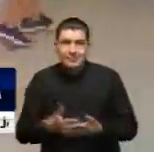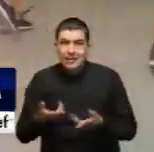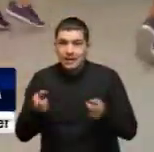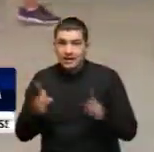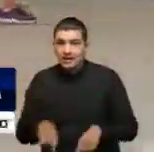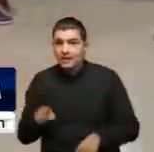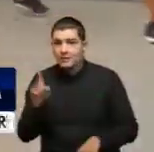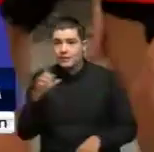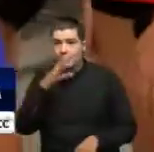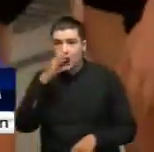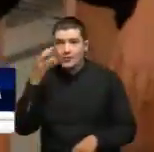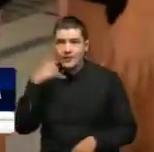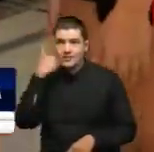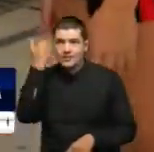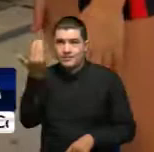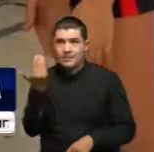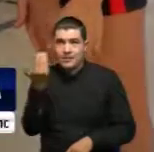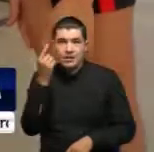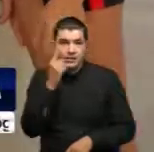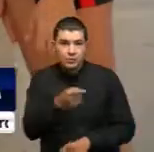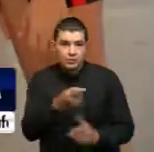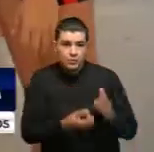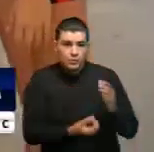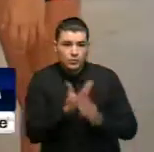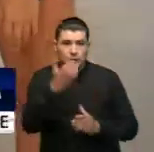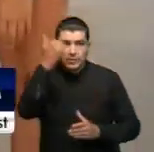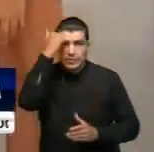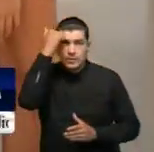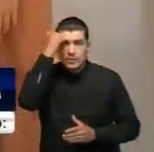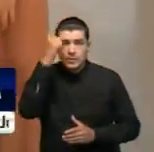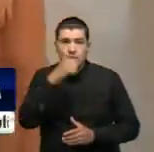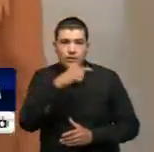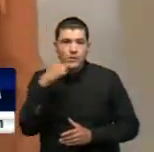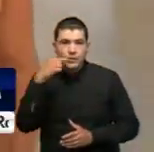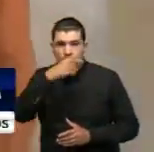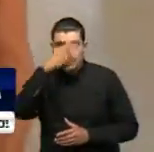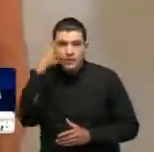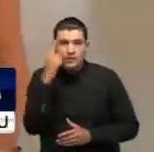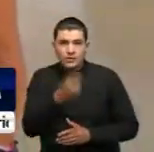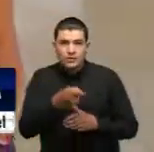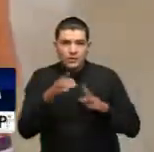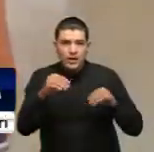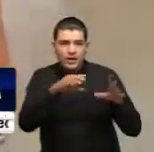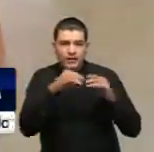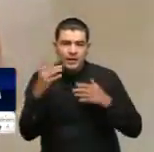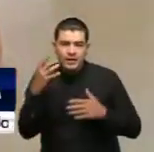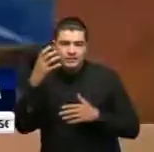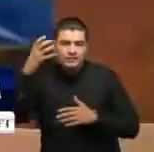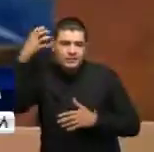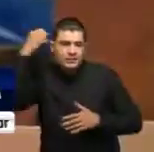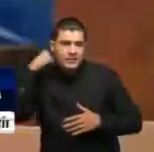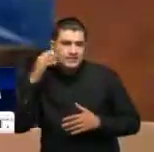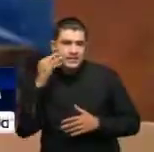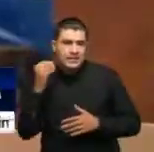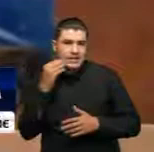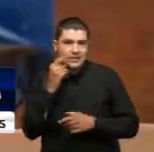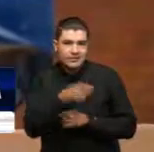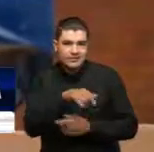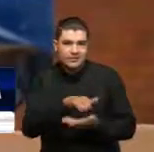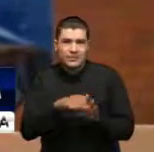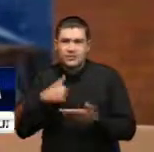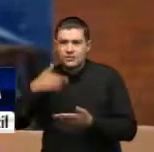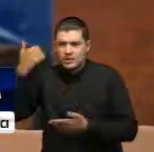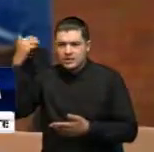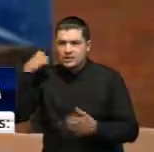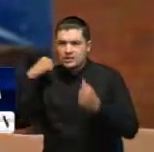un hombre en categoría de mayores el nuevo entrenador rojinegro habló sobre su trayecto en la disciplina competi en gimnasia